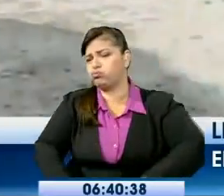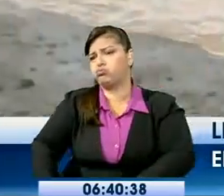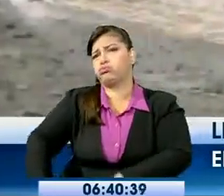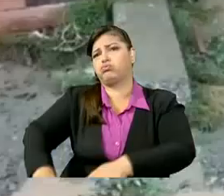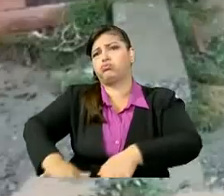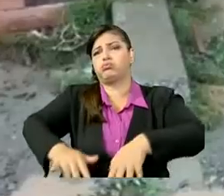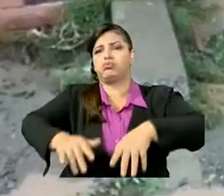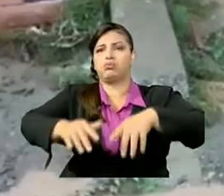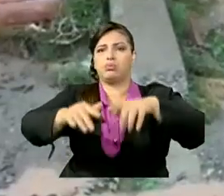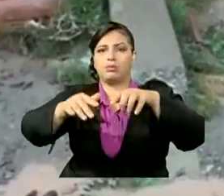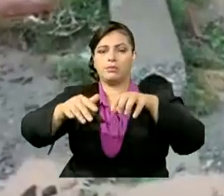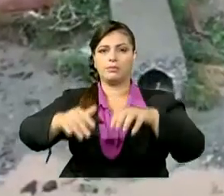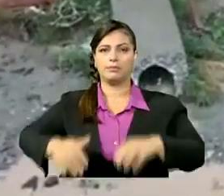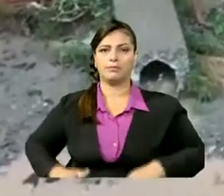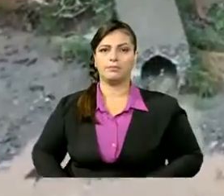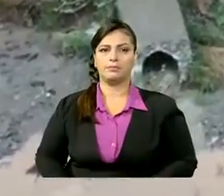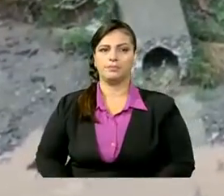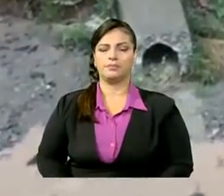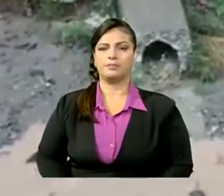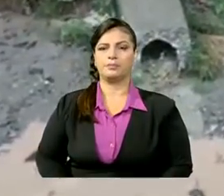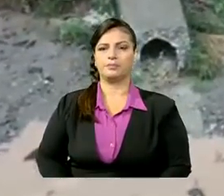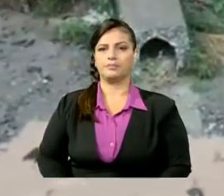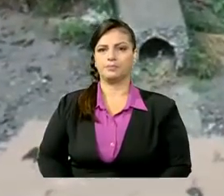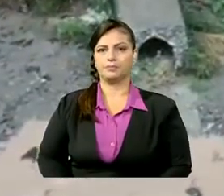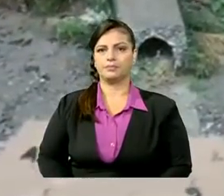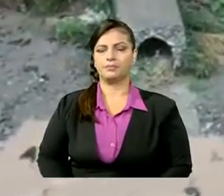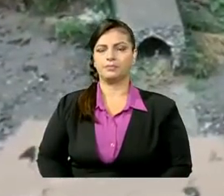informó Marcela Constante.